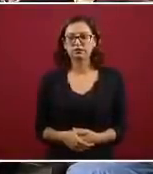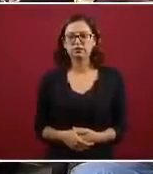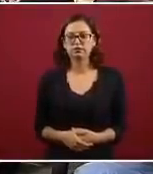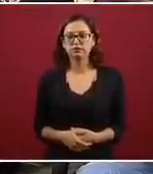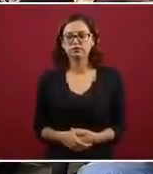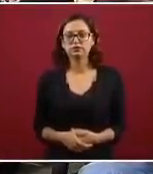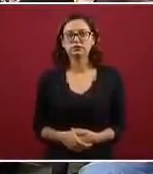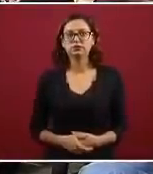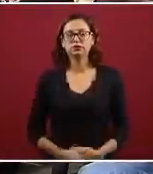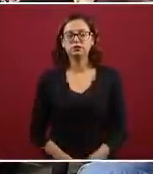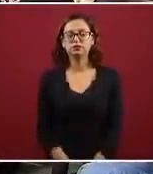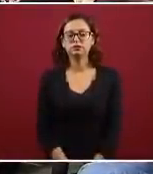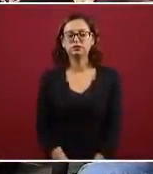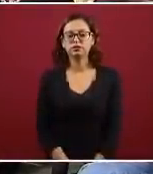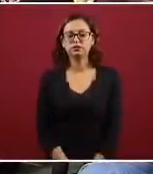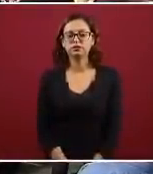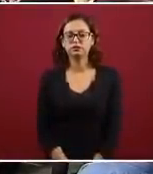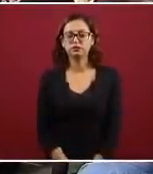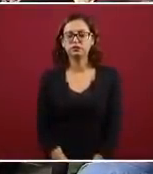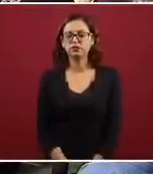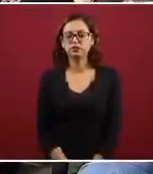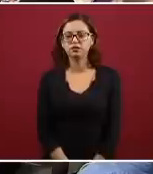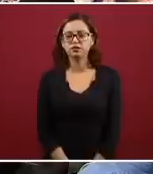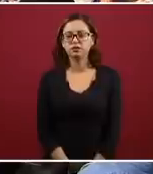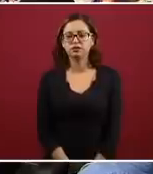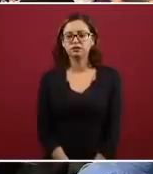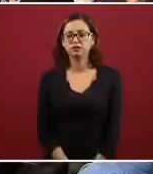¿Quedó otra cosa pendiente?